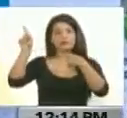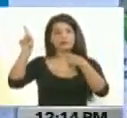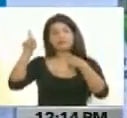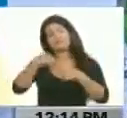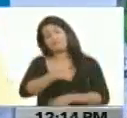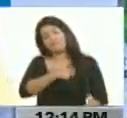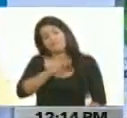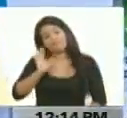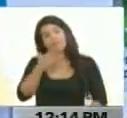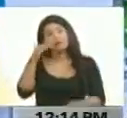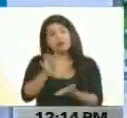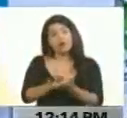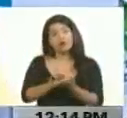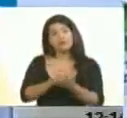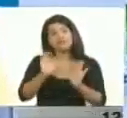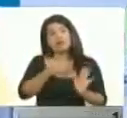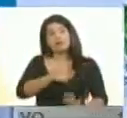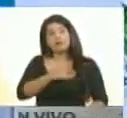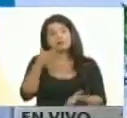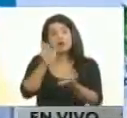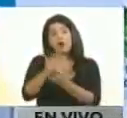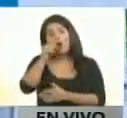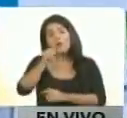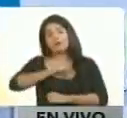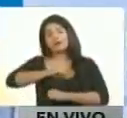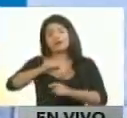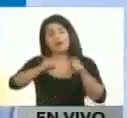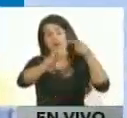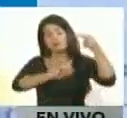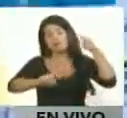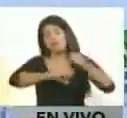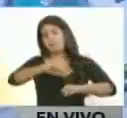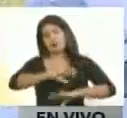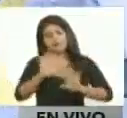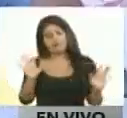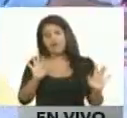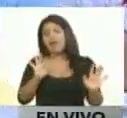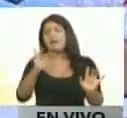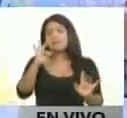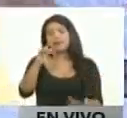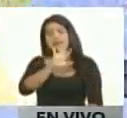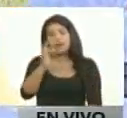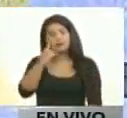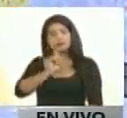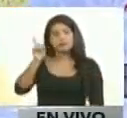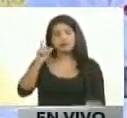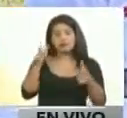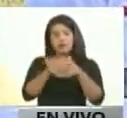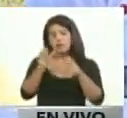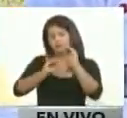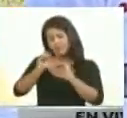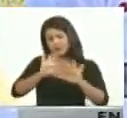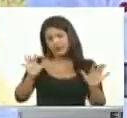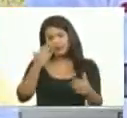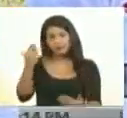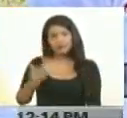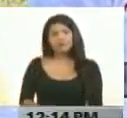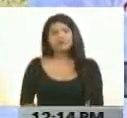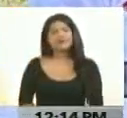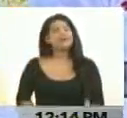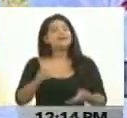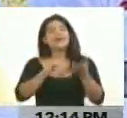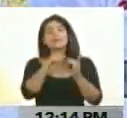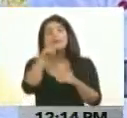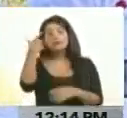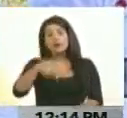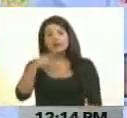ya personal de Corpoelec y bomberos lo están bajando. Y esto, como le dije, ya la audacia no tiene límites.